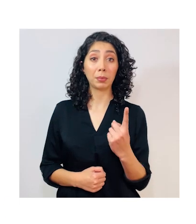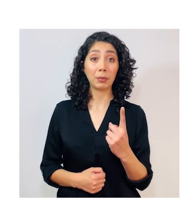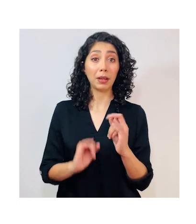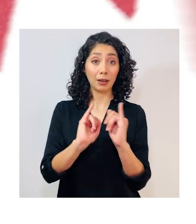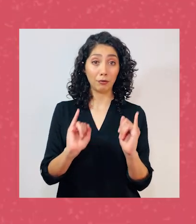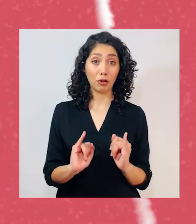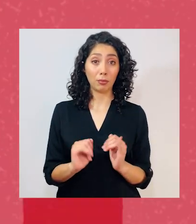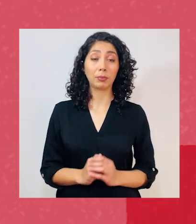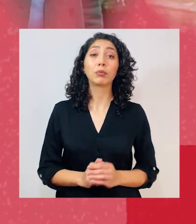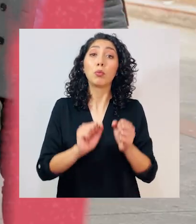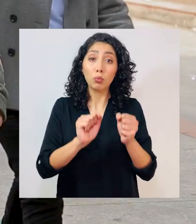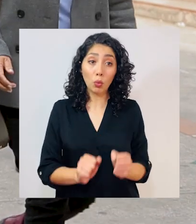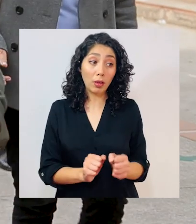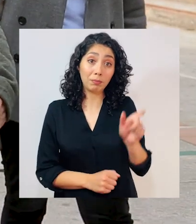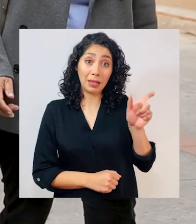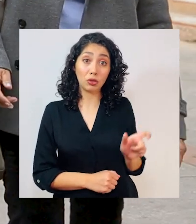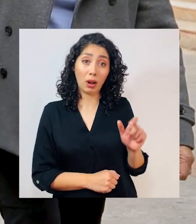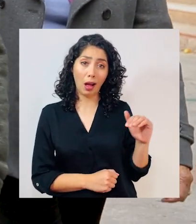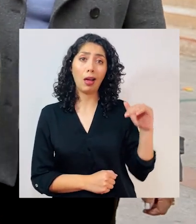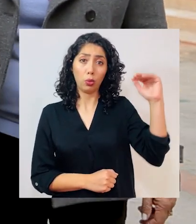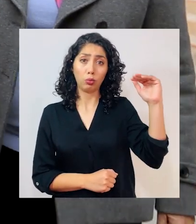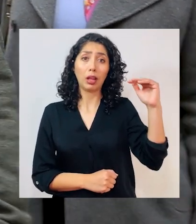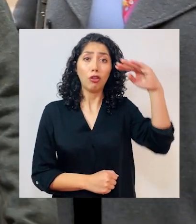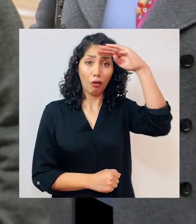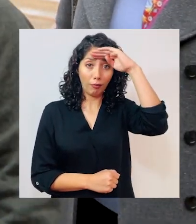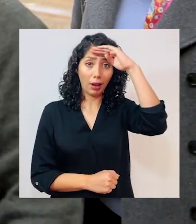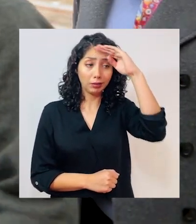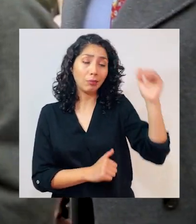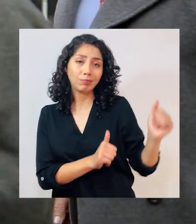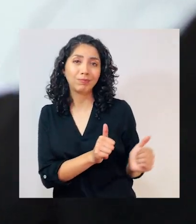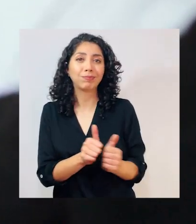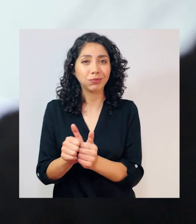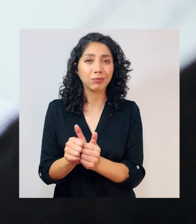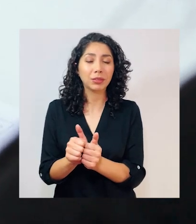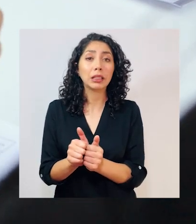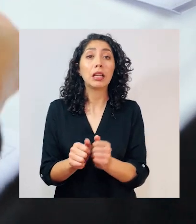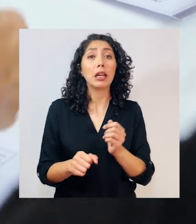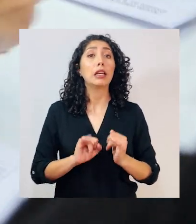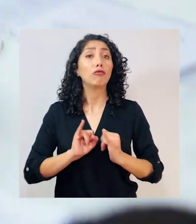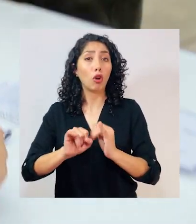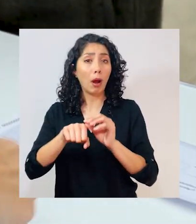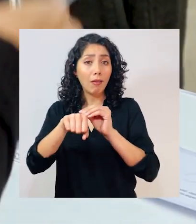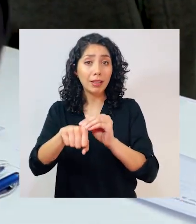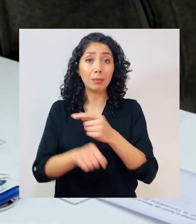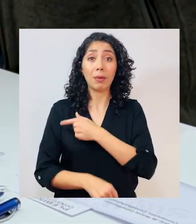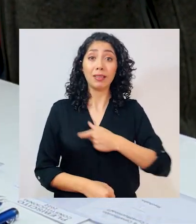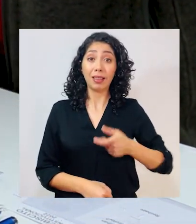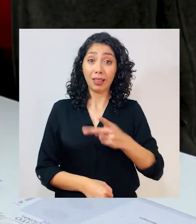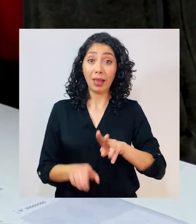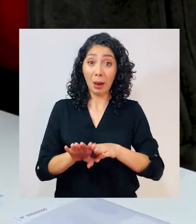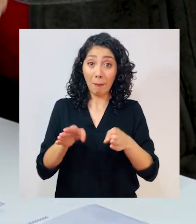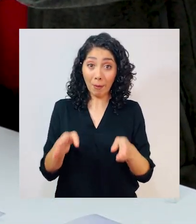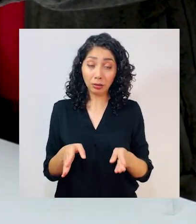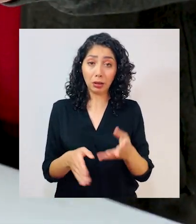Primera modalidad. Podrá ser asistido por una persona mayor de edad y de su confianza. Para ello, se informará al presidente de la mesa que se